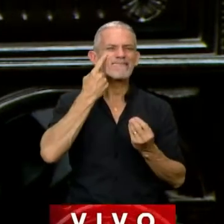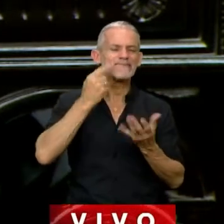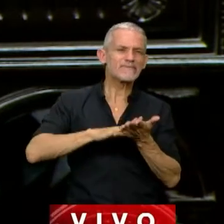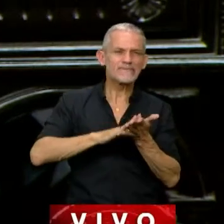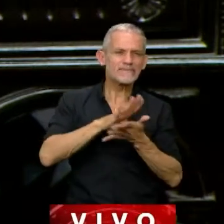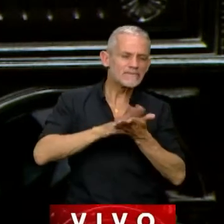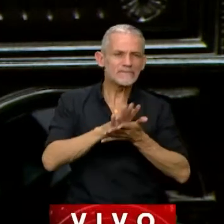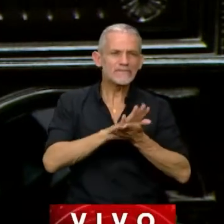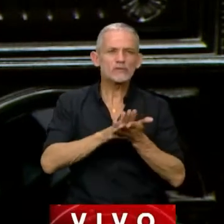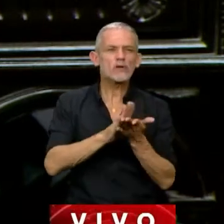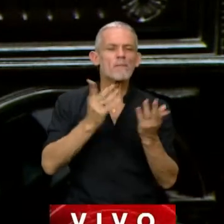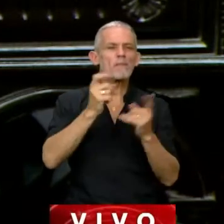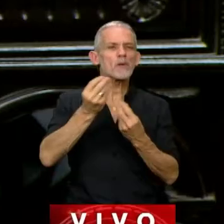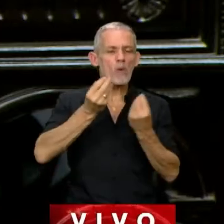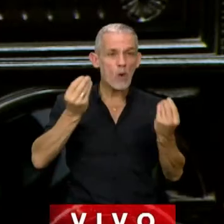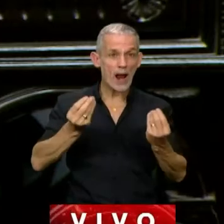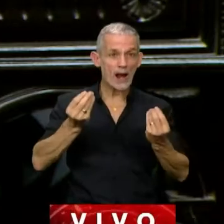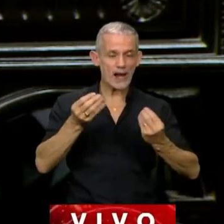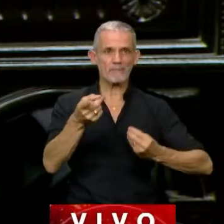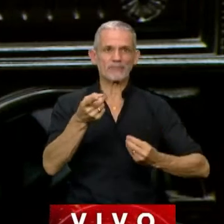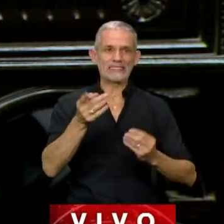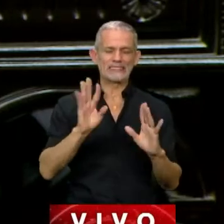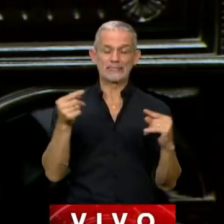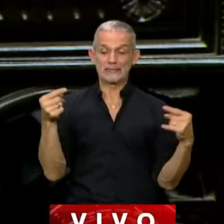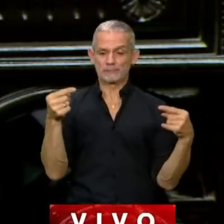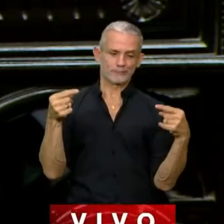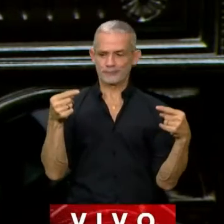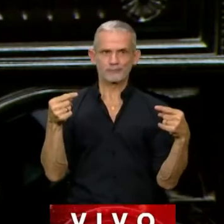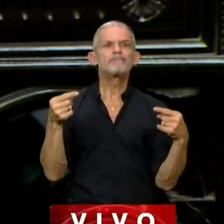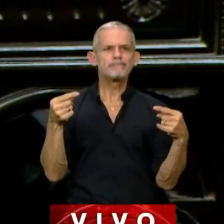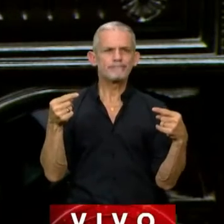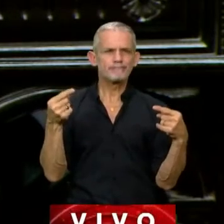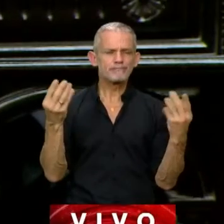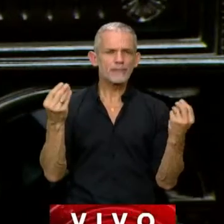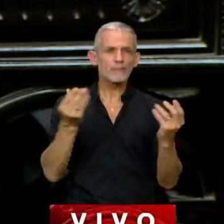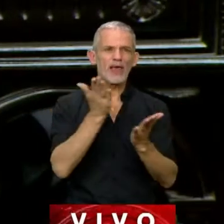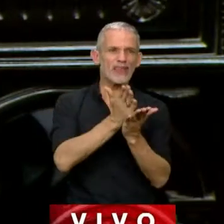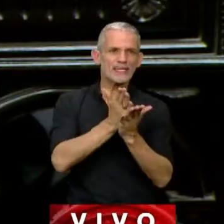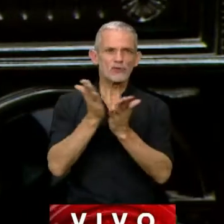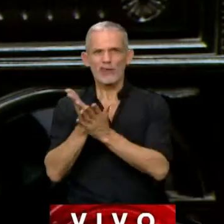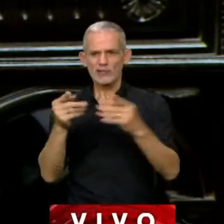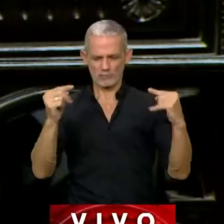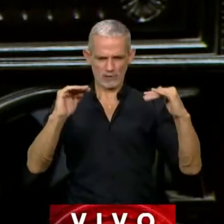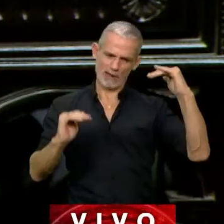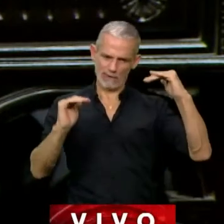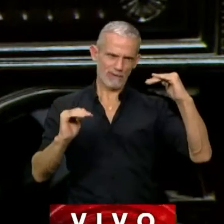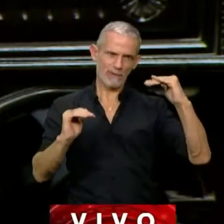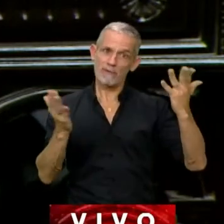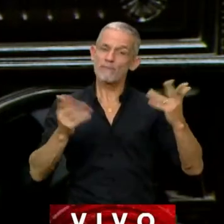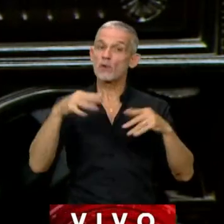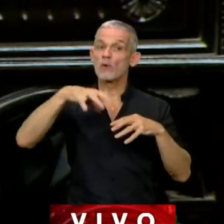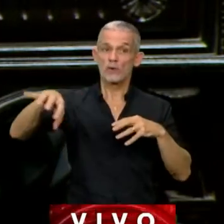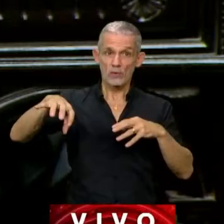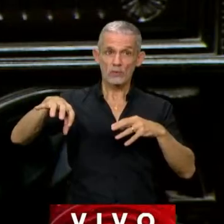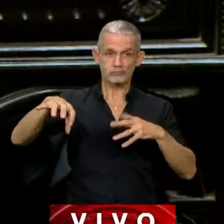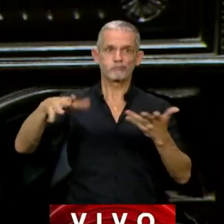intentar resolver una contradicción de derechos no igualitarios con un